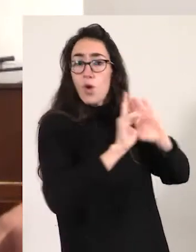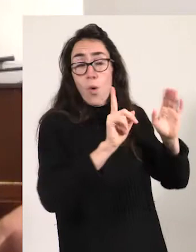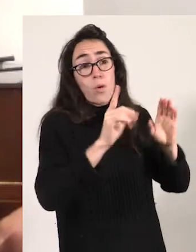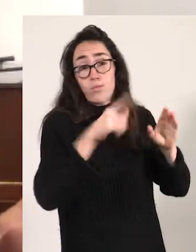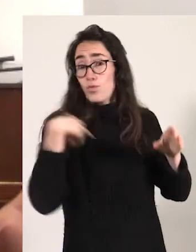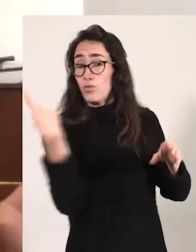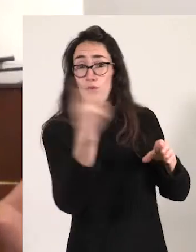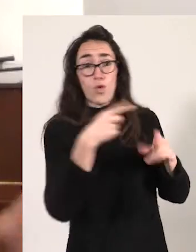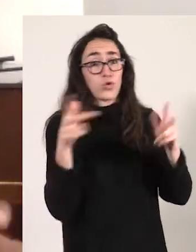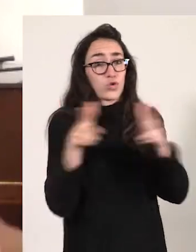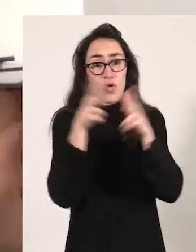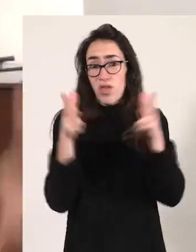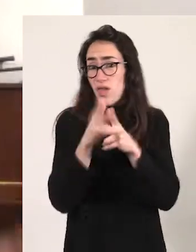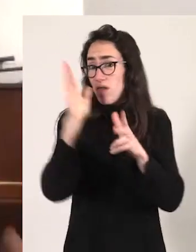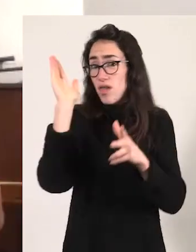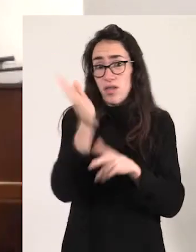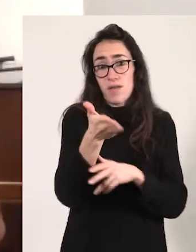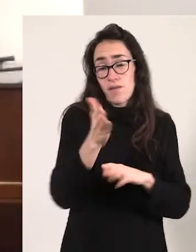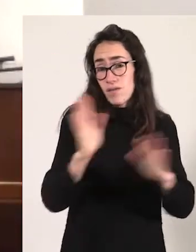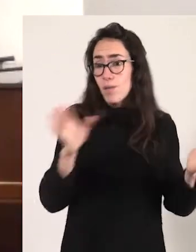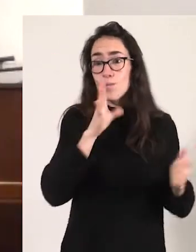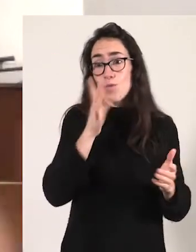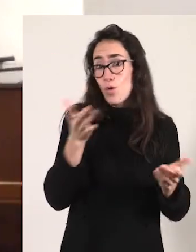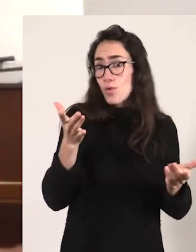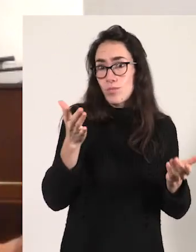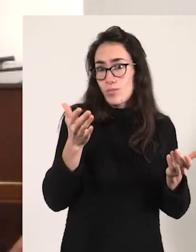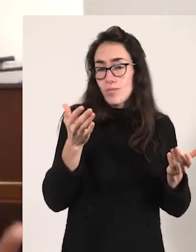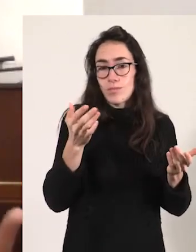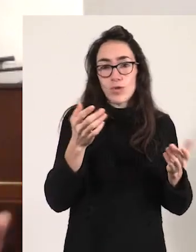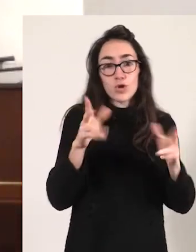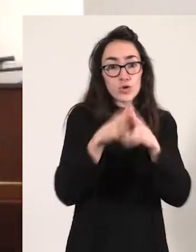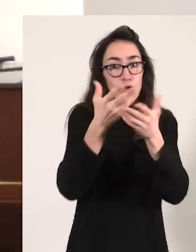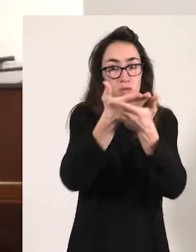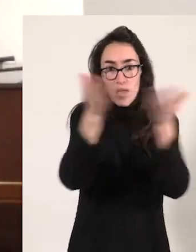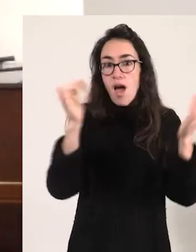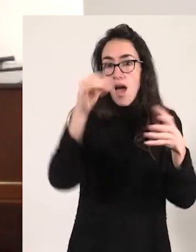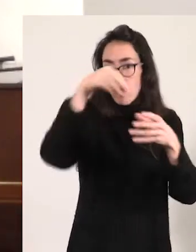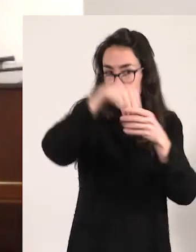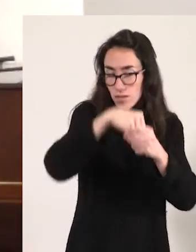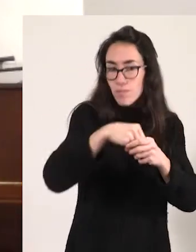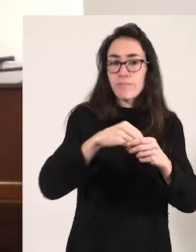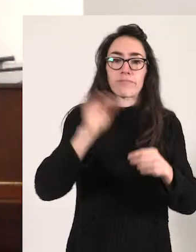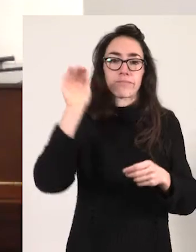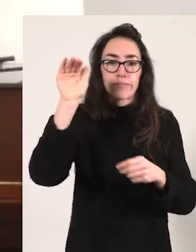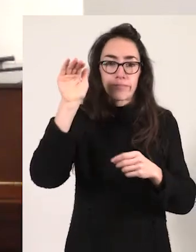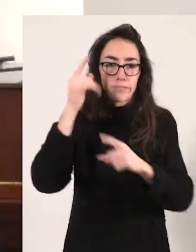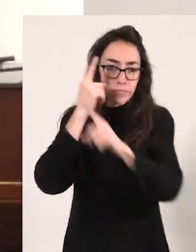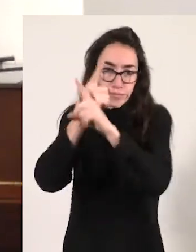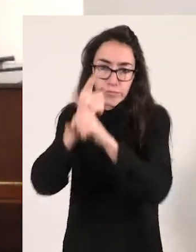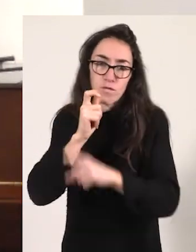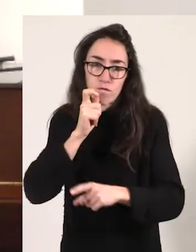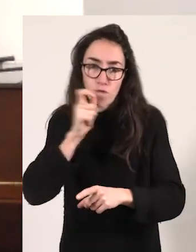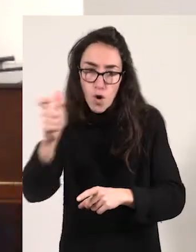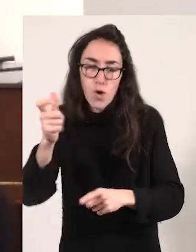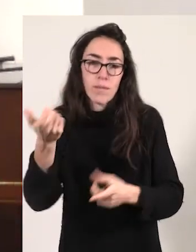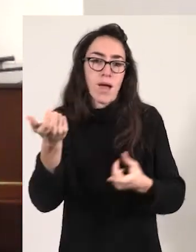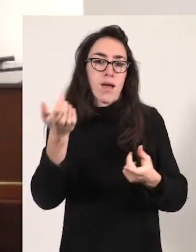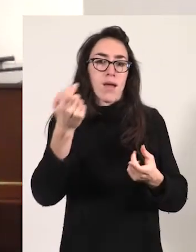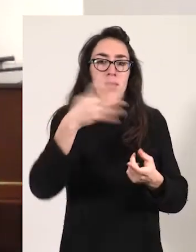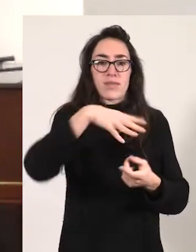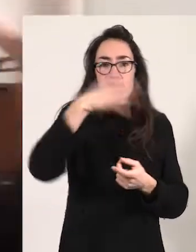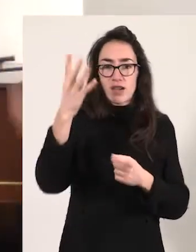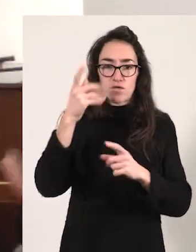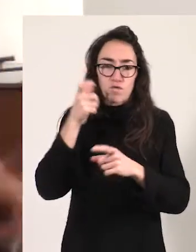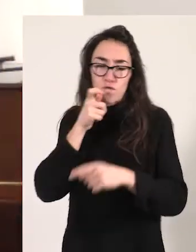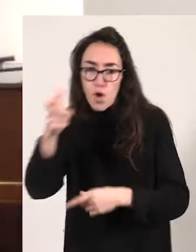comunidades concernidas a priori, sino a toda la sociedad, porque cualquier sociedad es mejor libre de machismo, racismo, homofobia, transfobia,